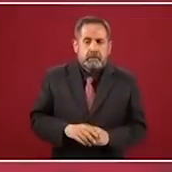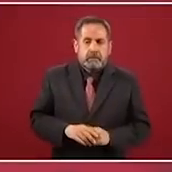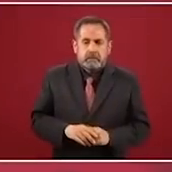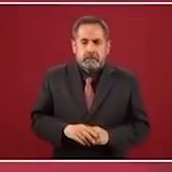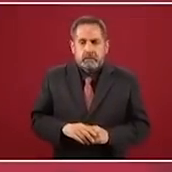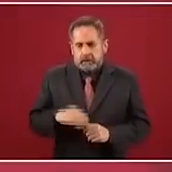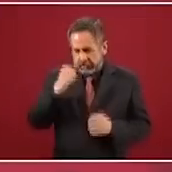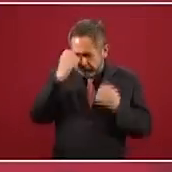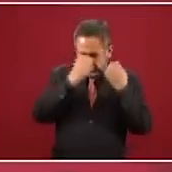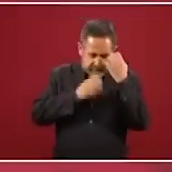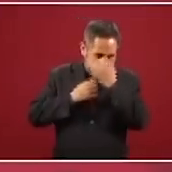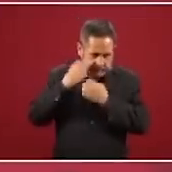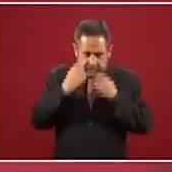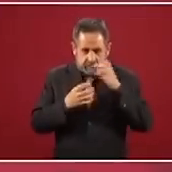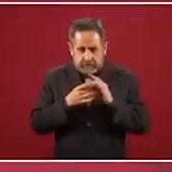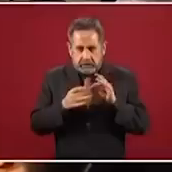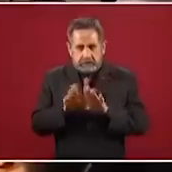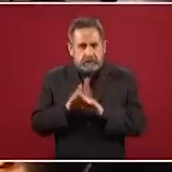estaba